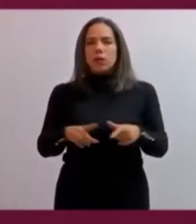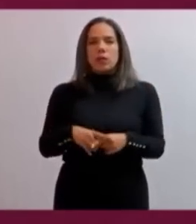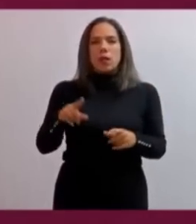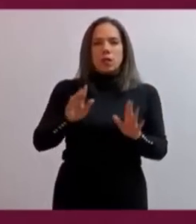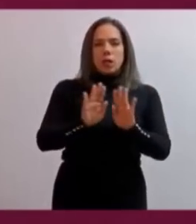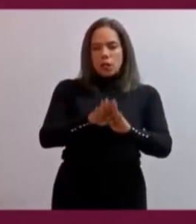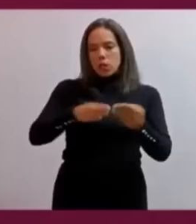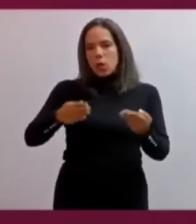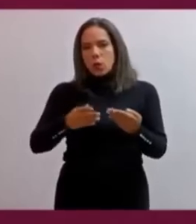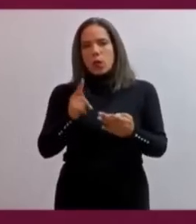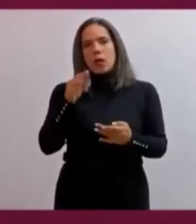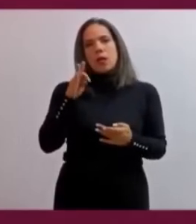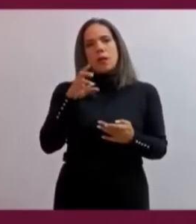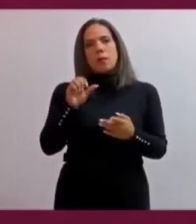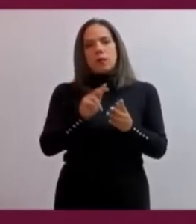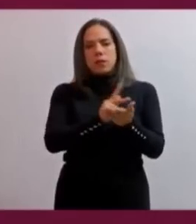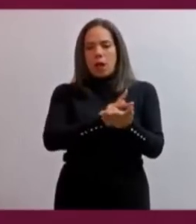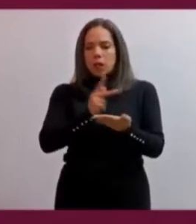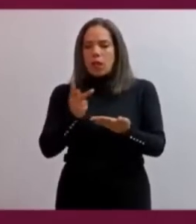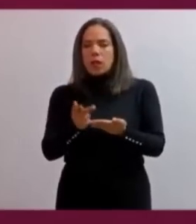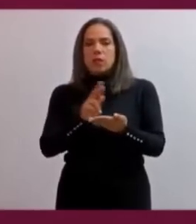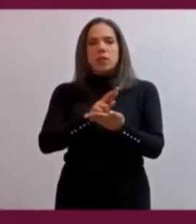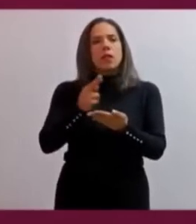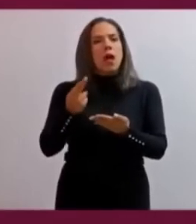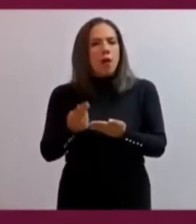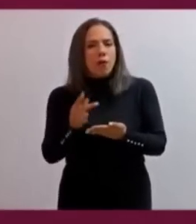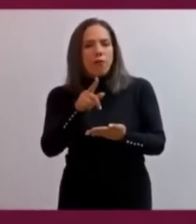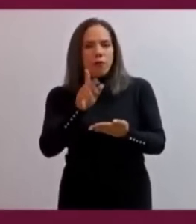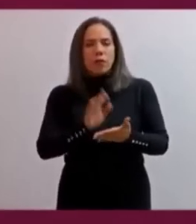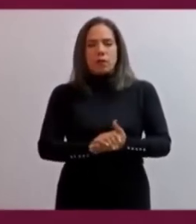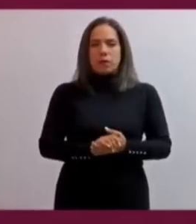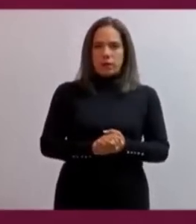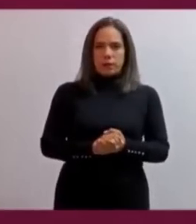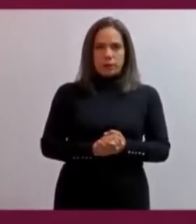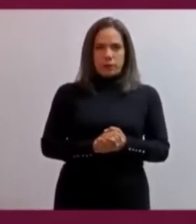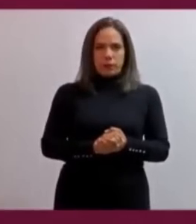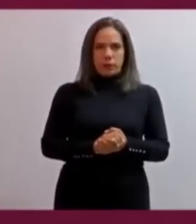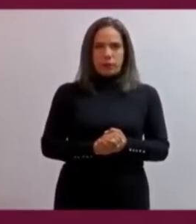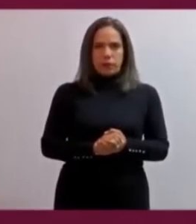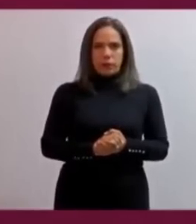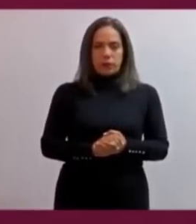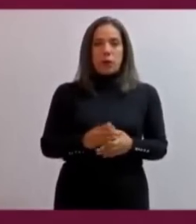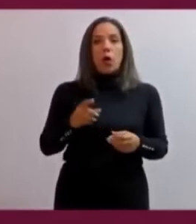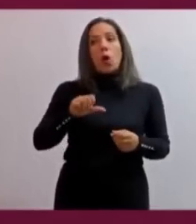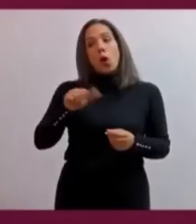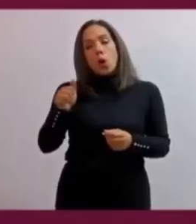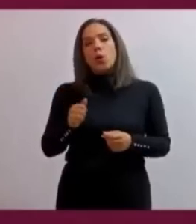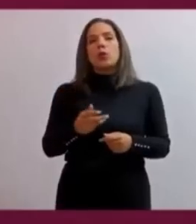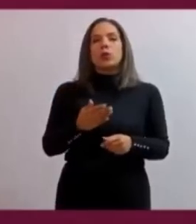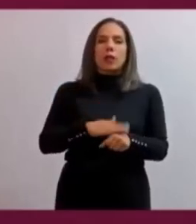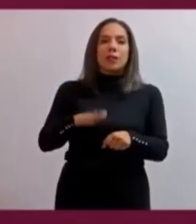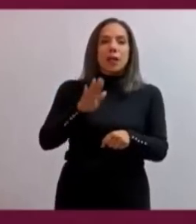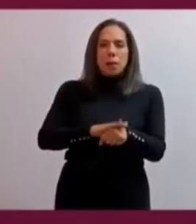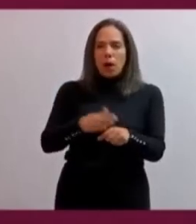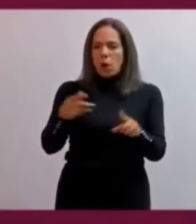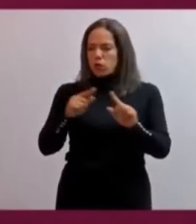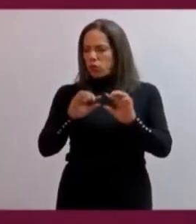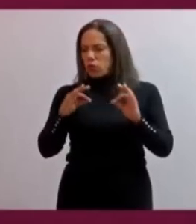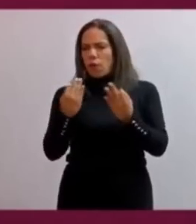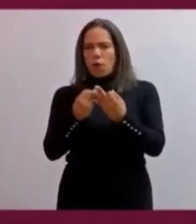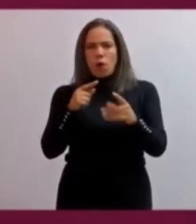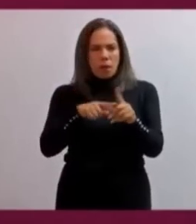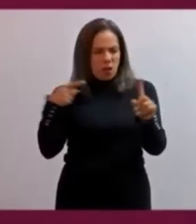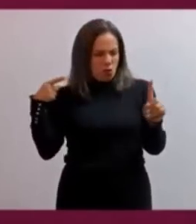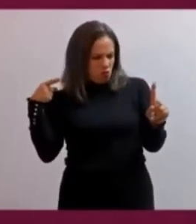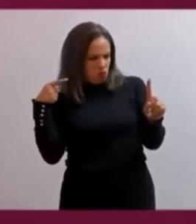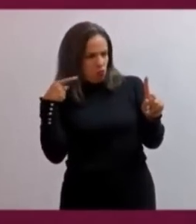en la revista Iberoamericana de Educación Superior en 2023. La evaluación formativa es un reto pedagógico